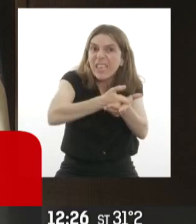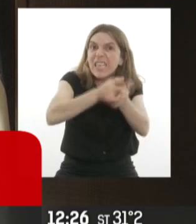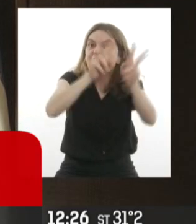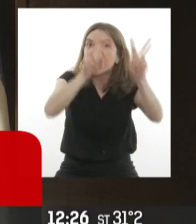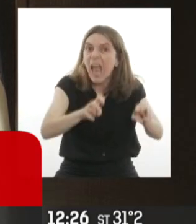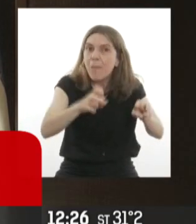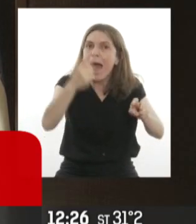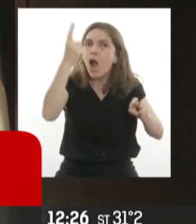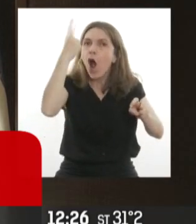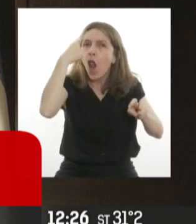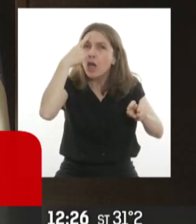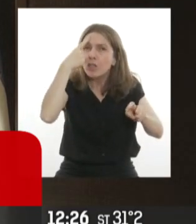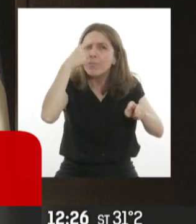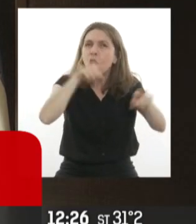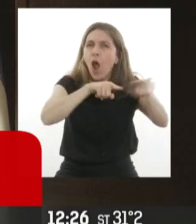nuestra gente.